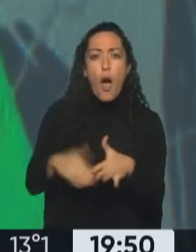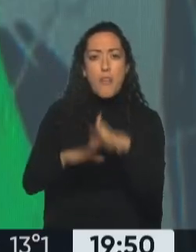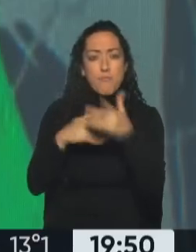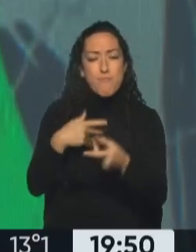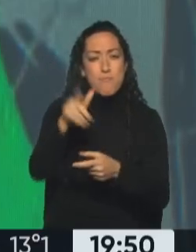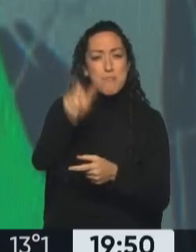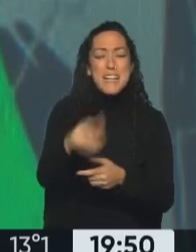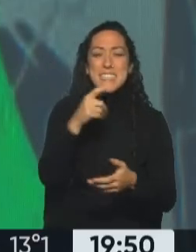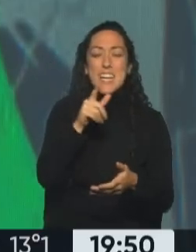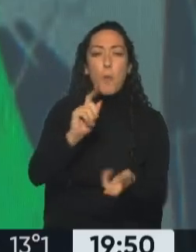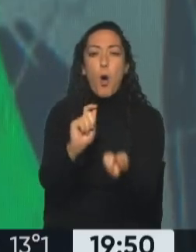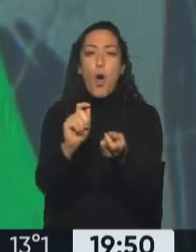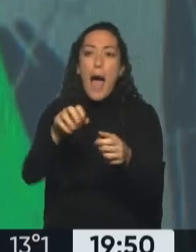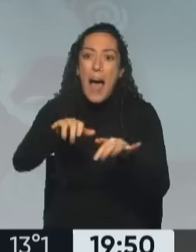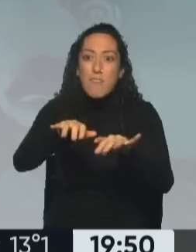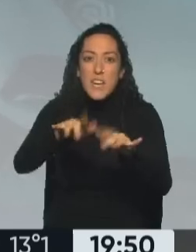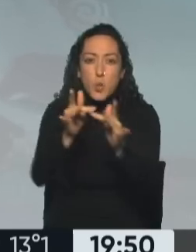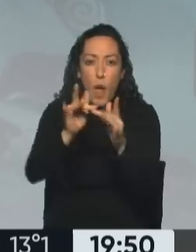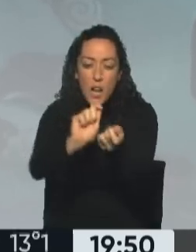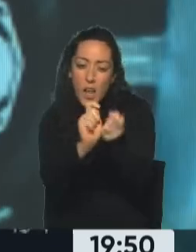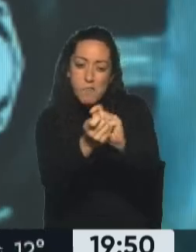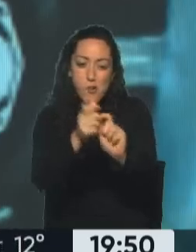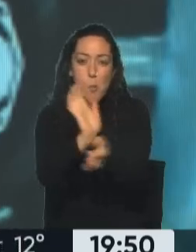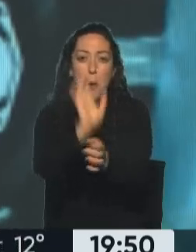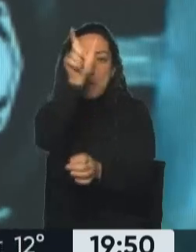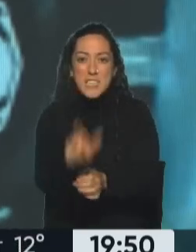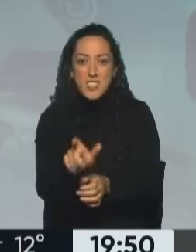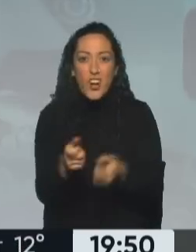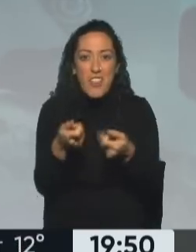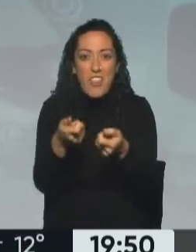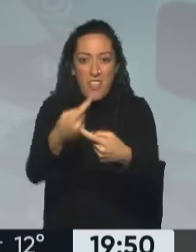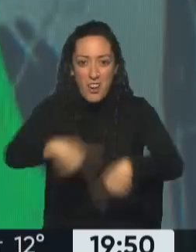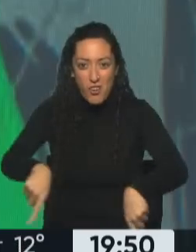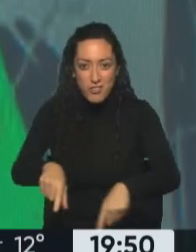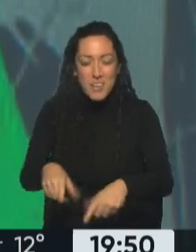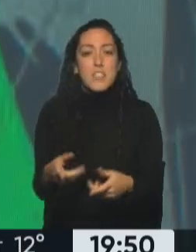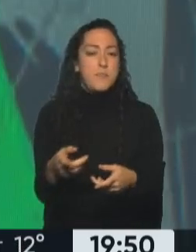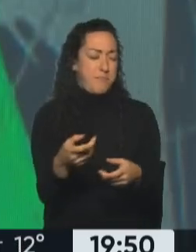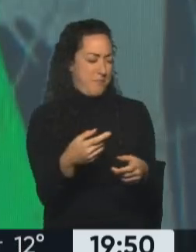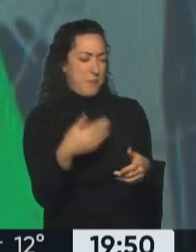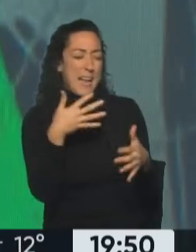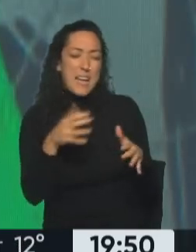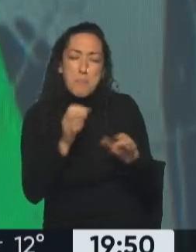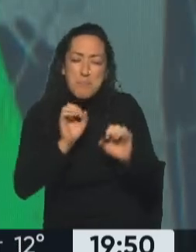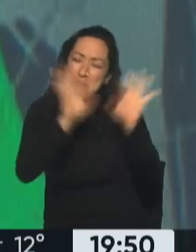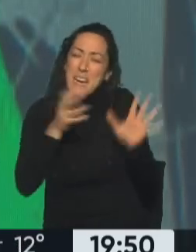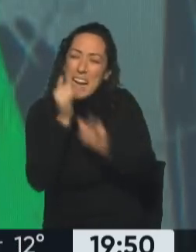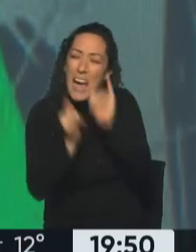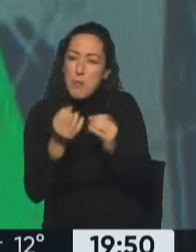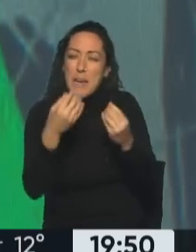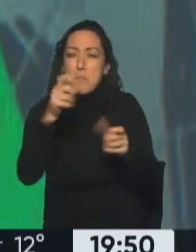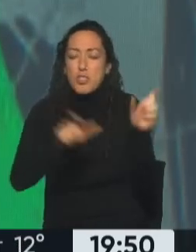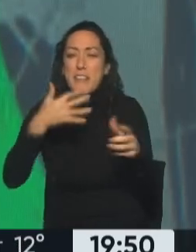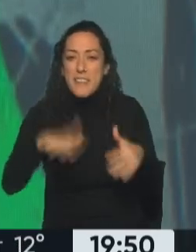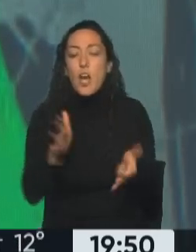la inteligencia artificial. A ver cómo es esto. Expliquémoslo, llevémoslo al llano para que lo entienda la gente. En las conversaciones con una